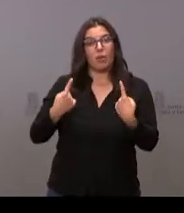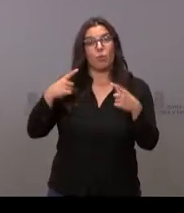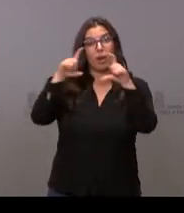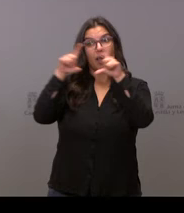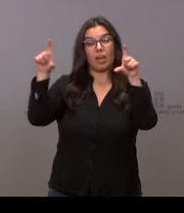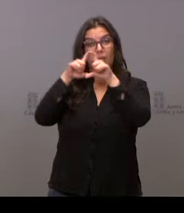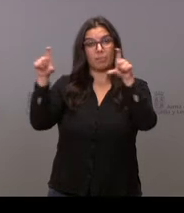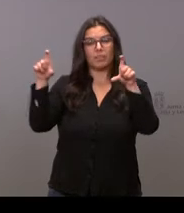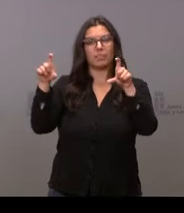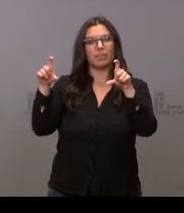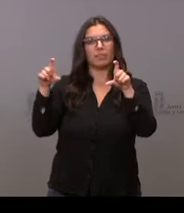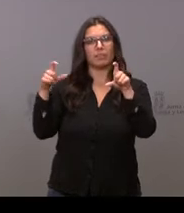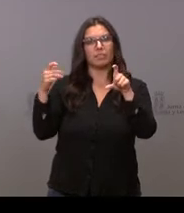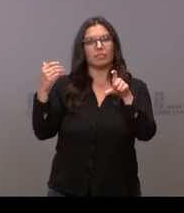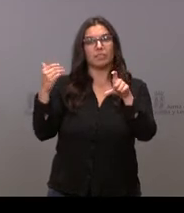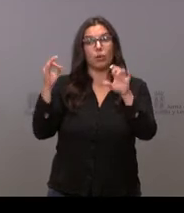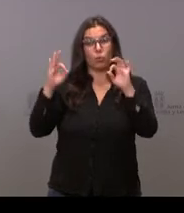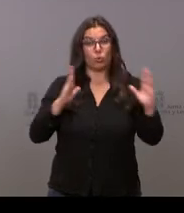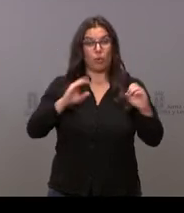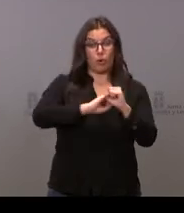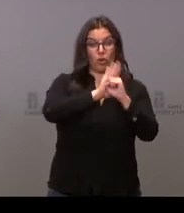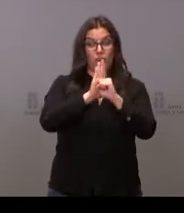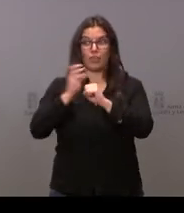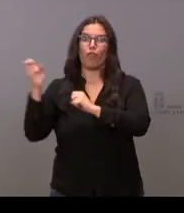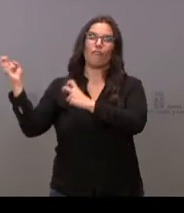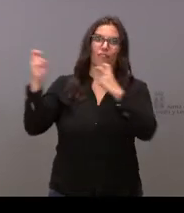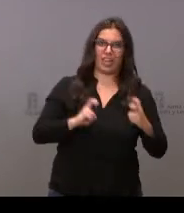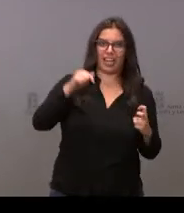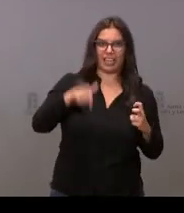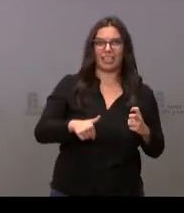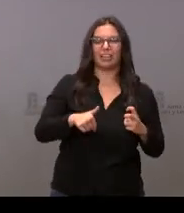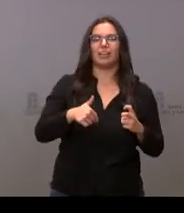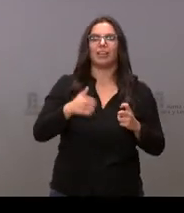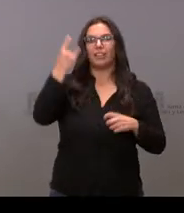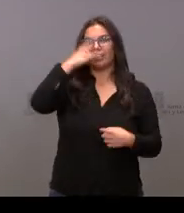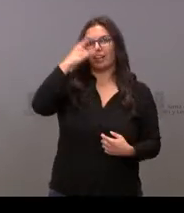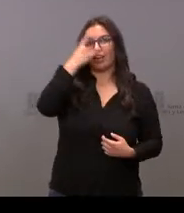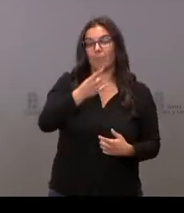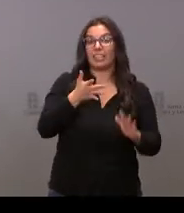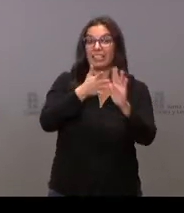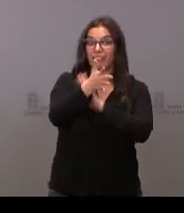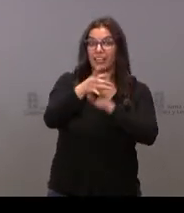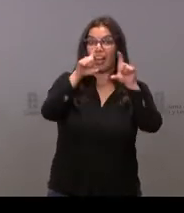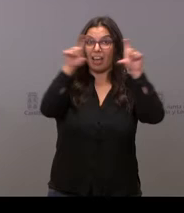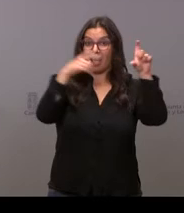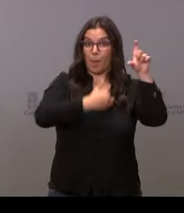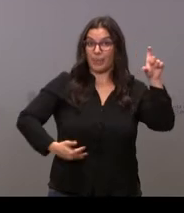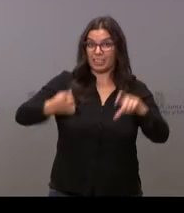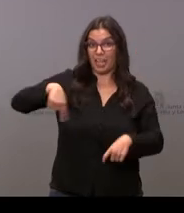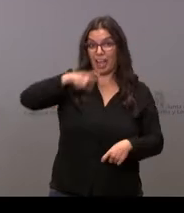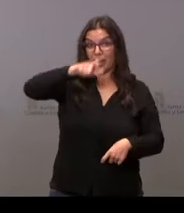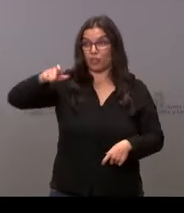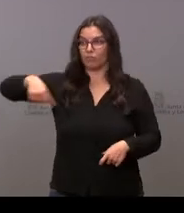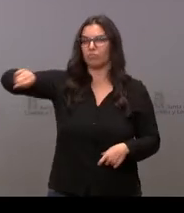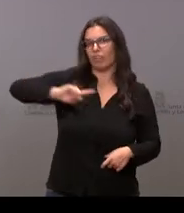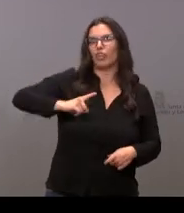salamanca durante la pandemia y eso significa que los empresarios tienen confianza en